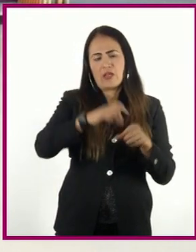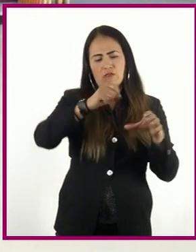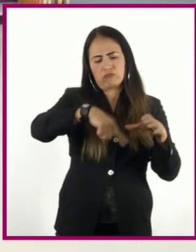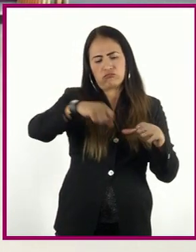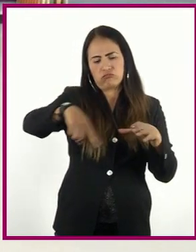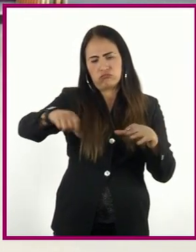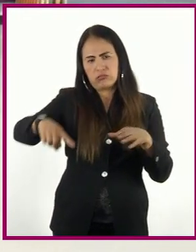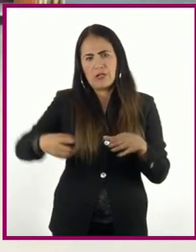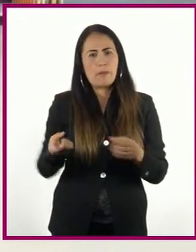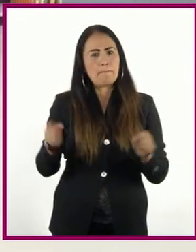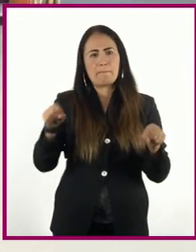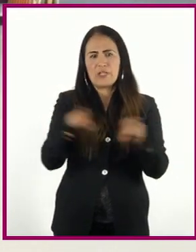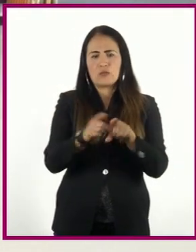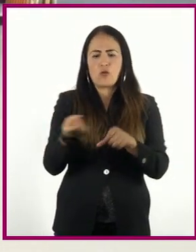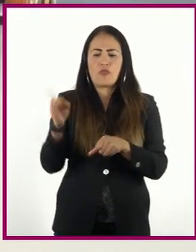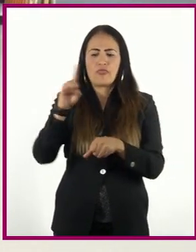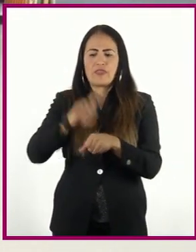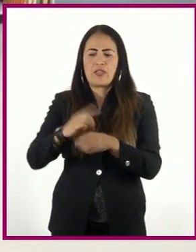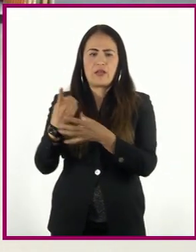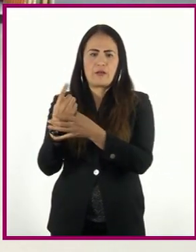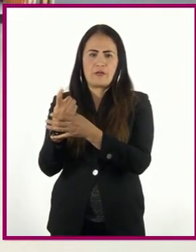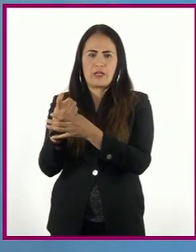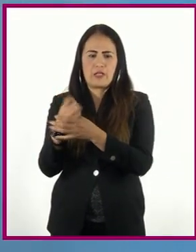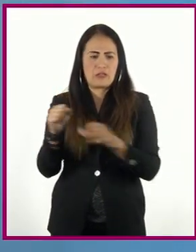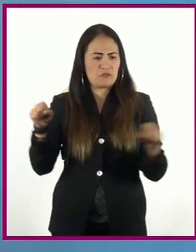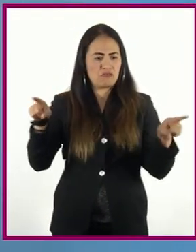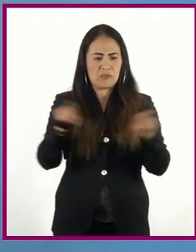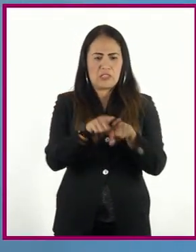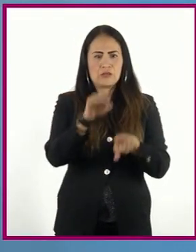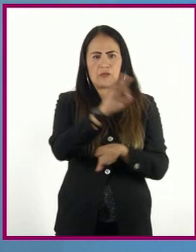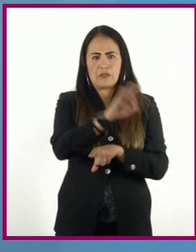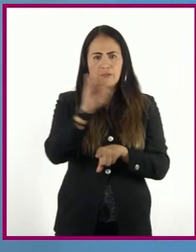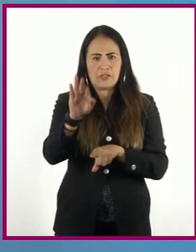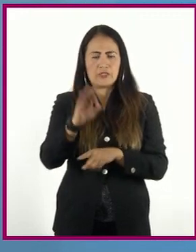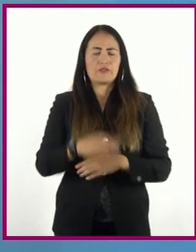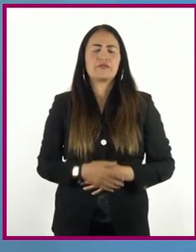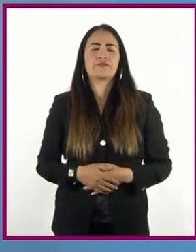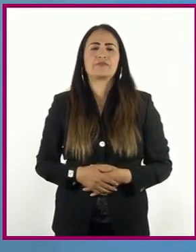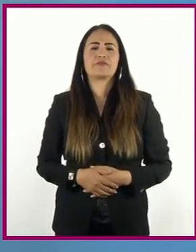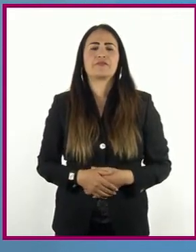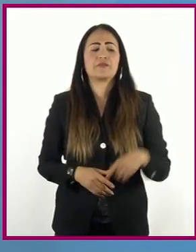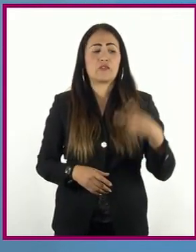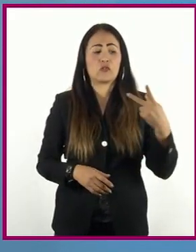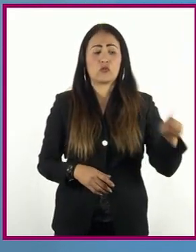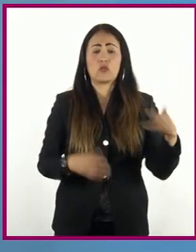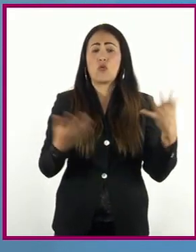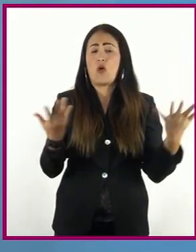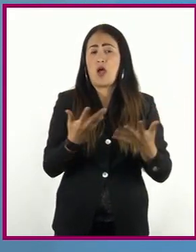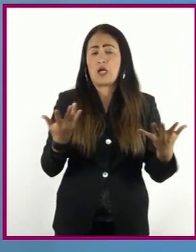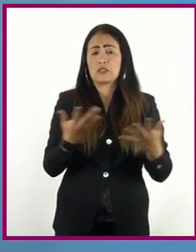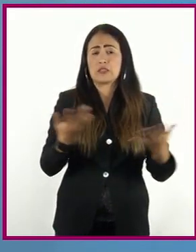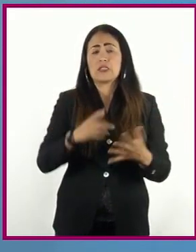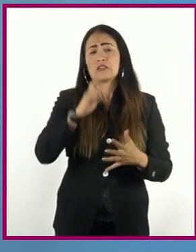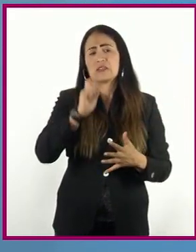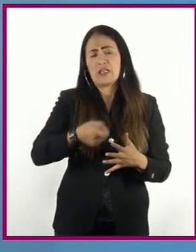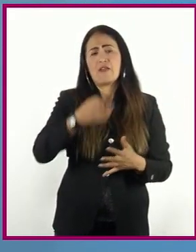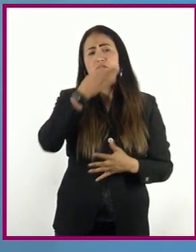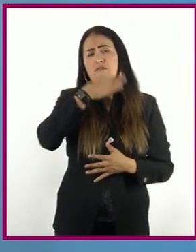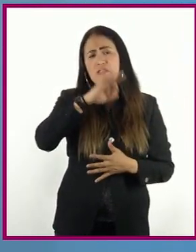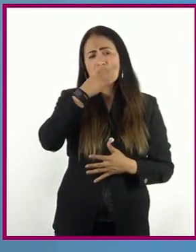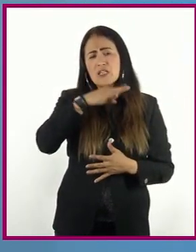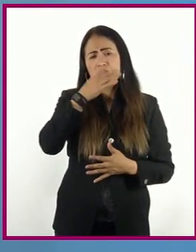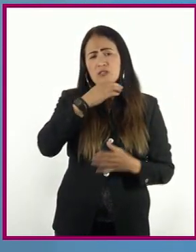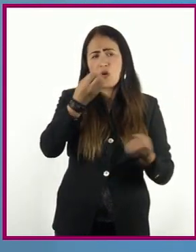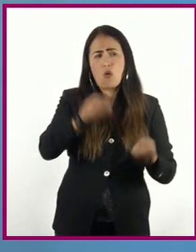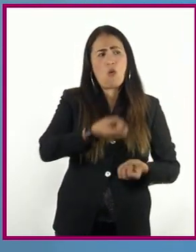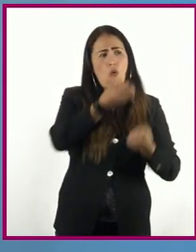candelas o de las velas que trajeron los españoles. Esta práctica prehispánica estaba compuesta por rituales y ofrendas